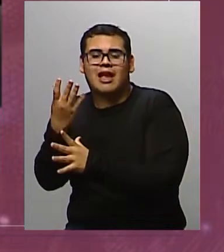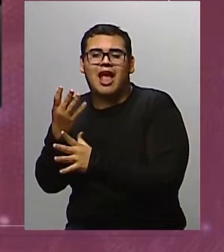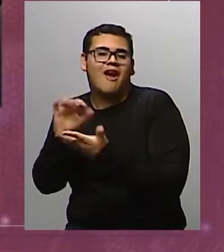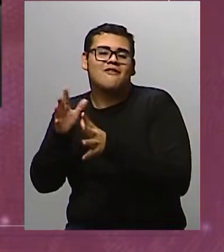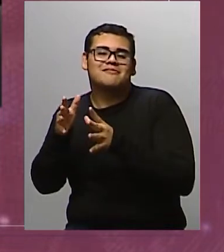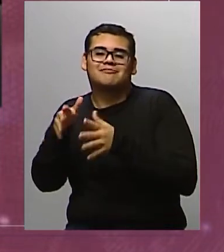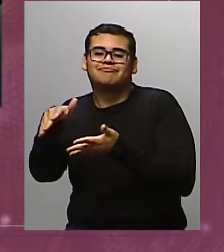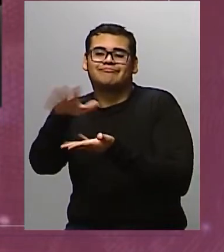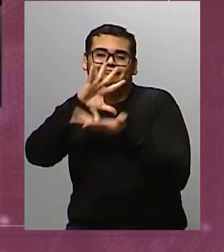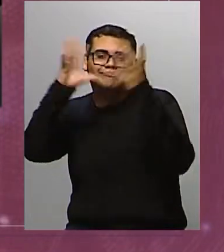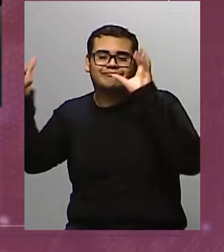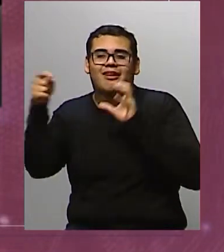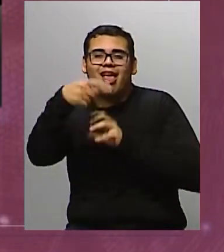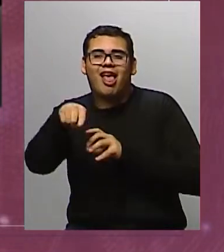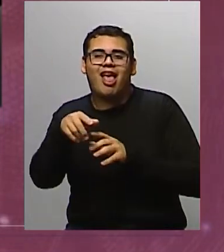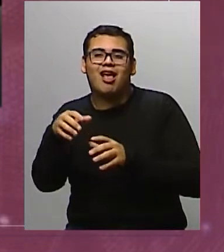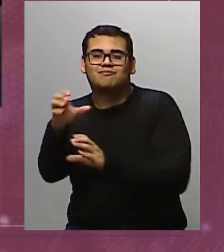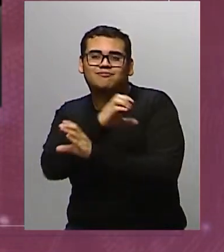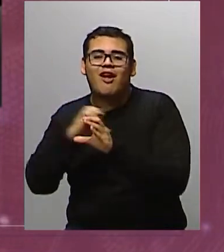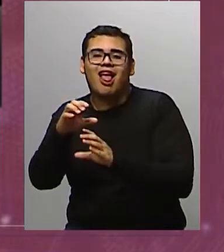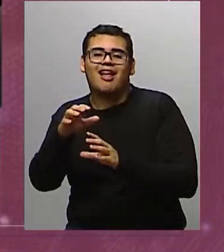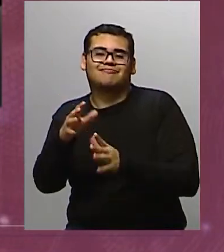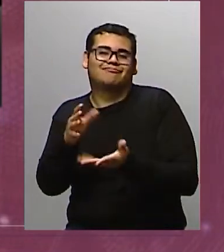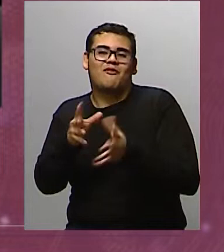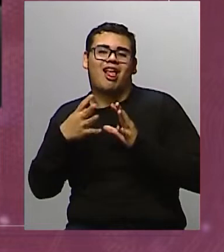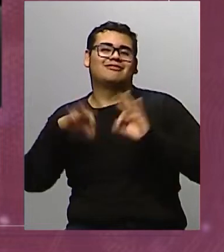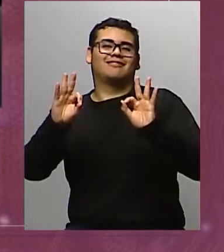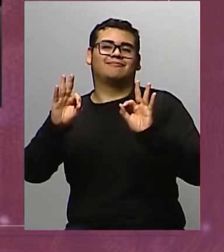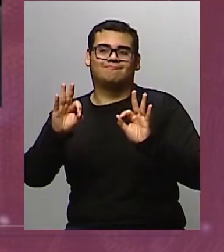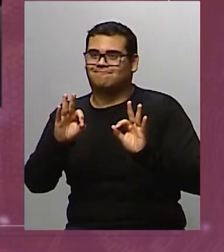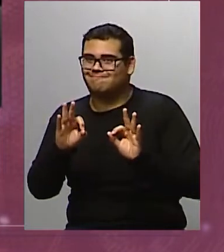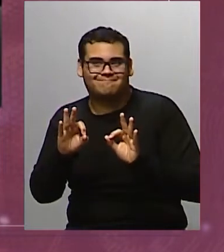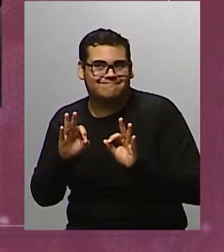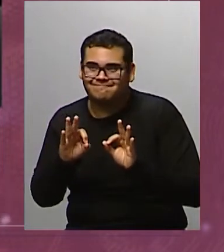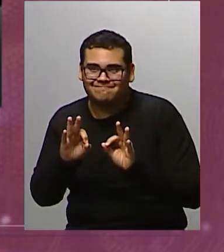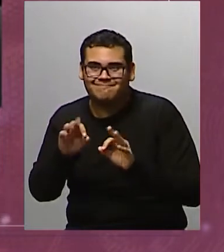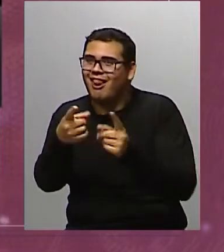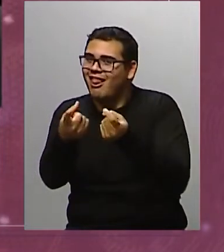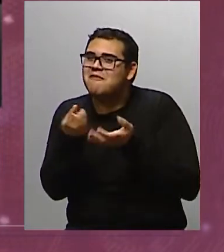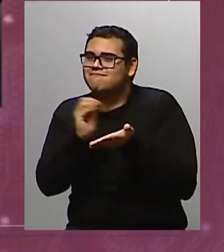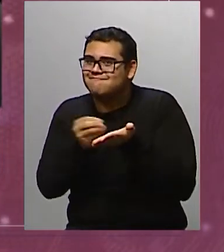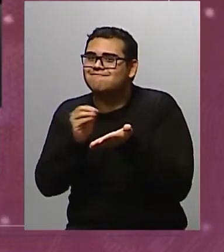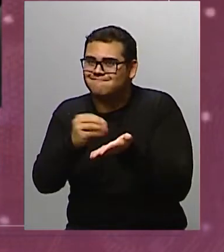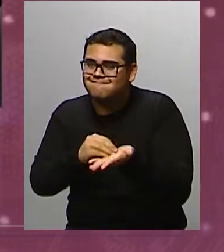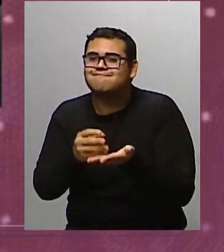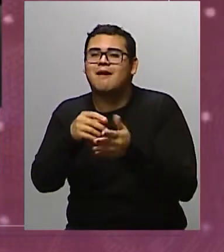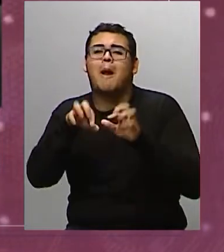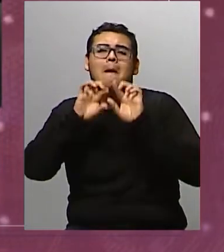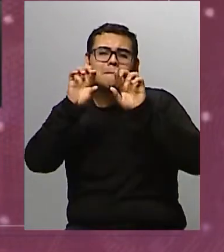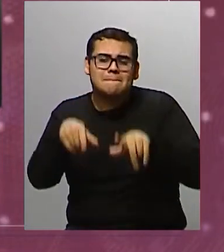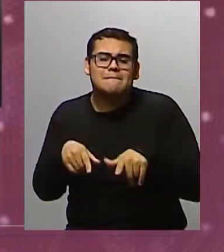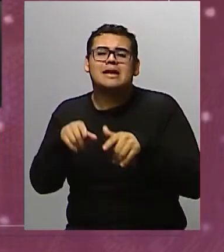sistema, sino que hay que trabajar con planes de gestión, planes de manejo, con acciones concretas de